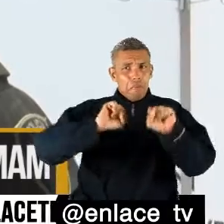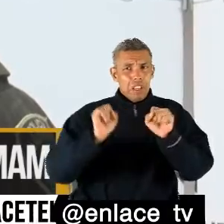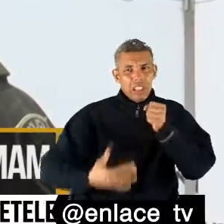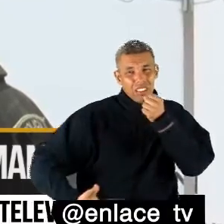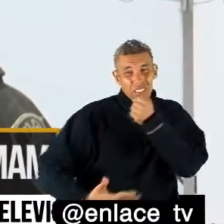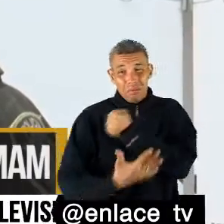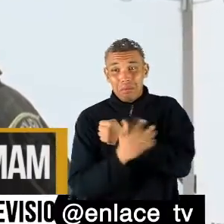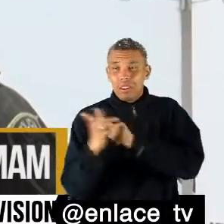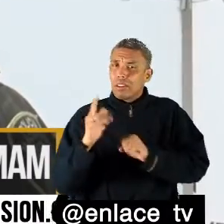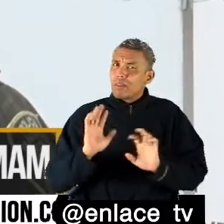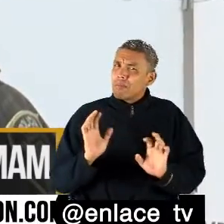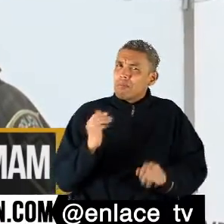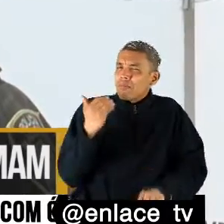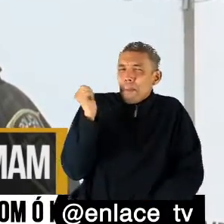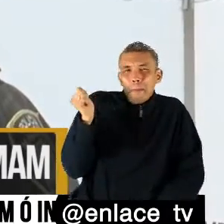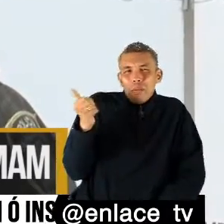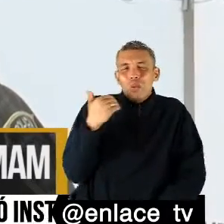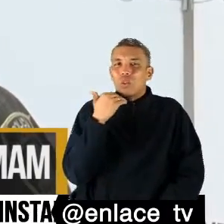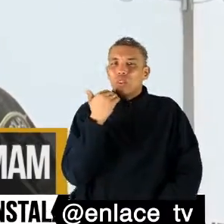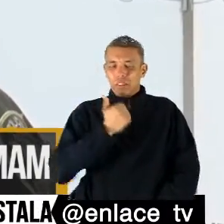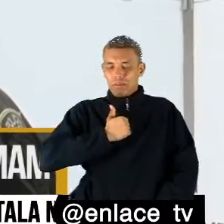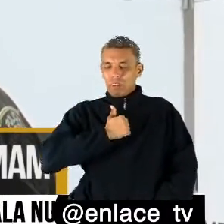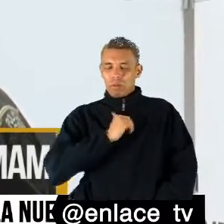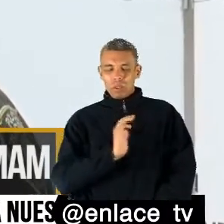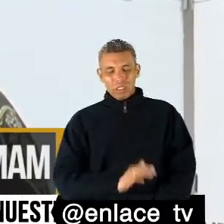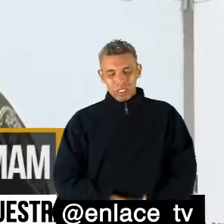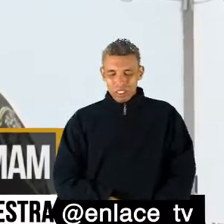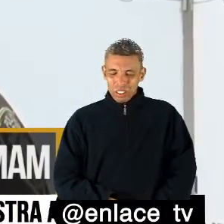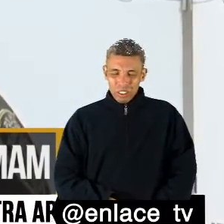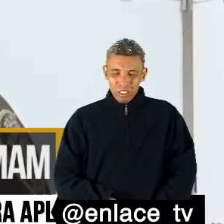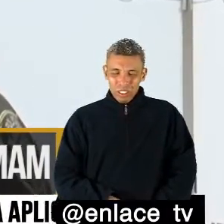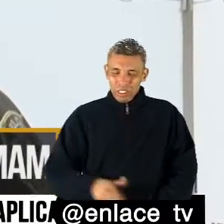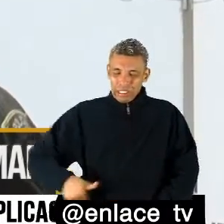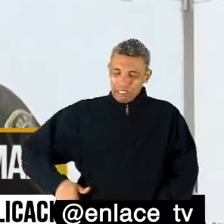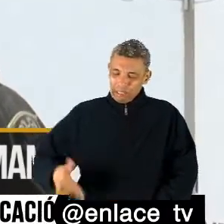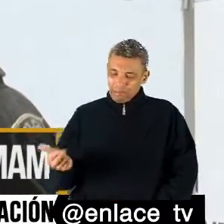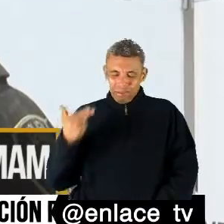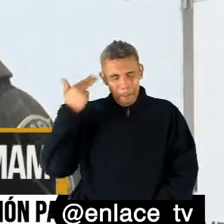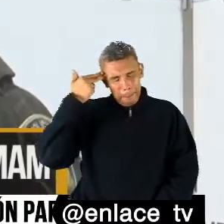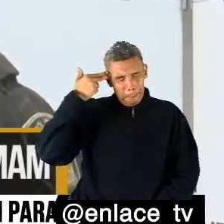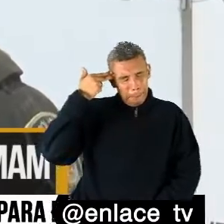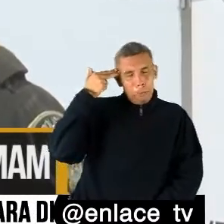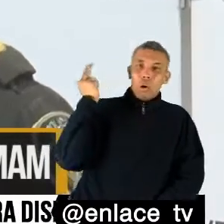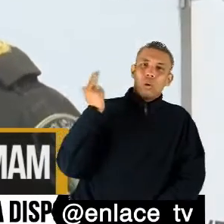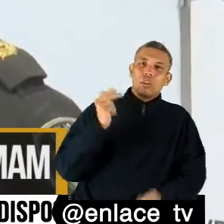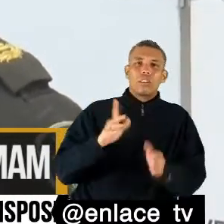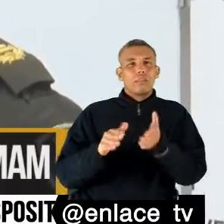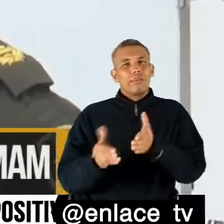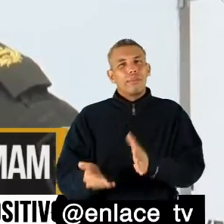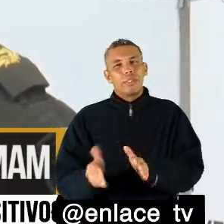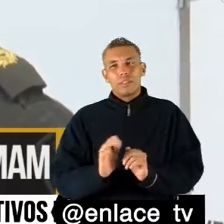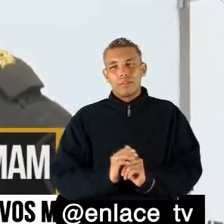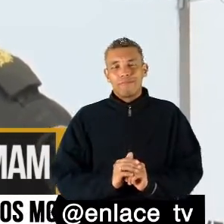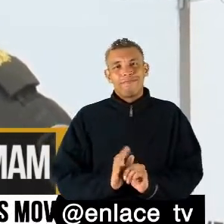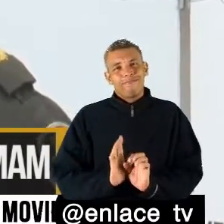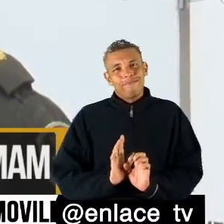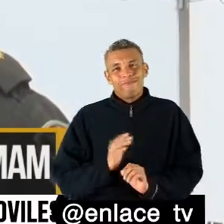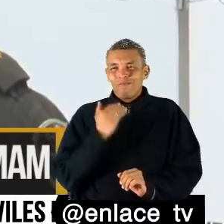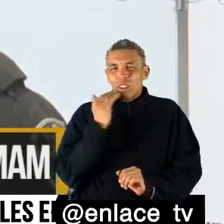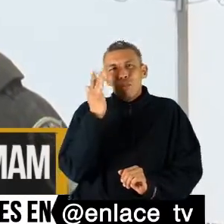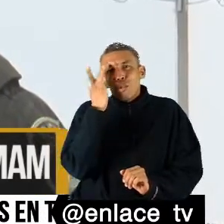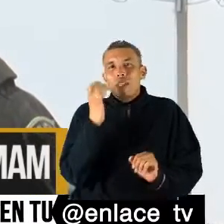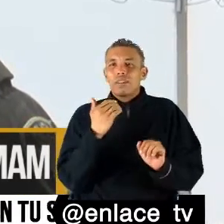investigación, toma la decisión de quitarse la vida con el arma de dotación no oficial. Un muchacho de 18 años, natural de Carepa,